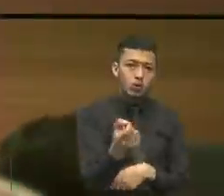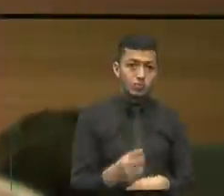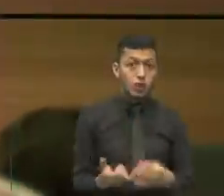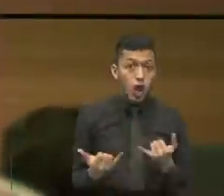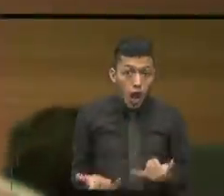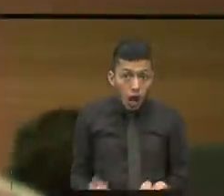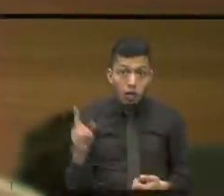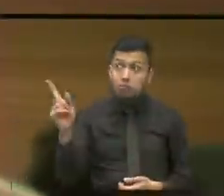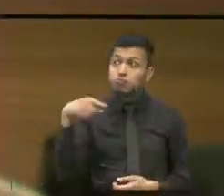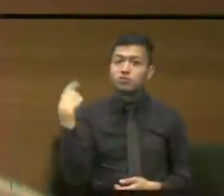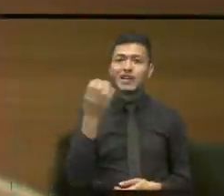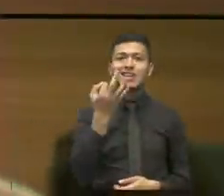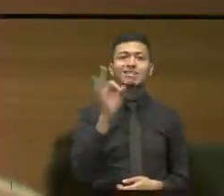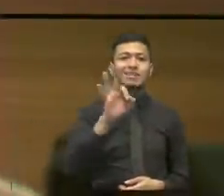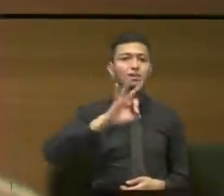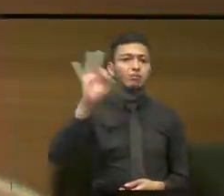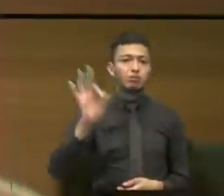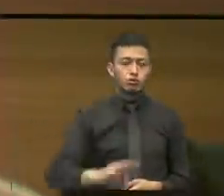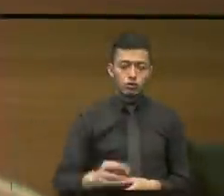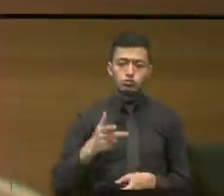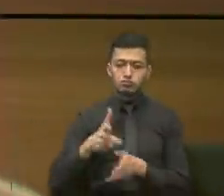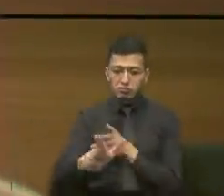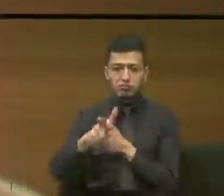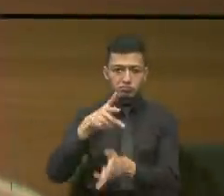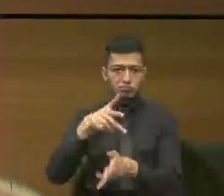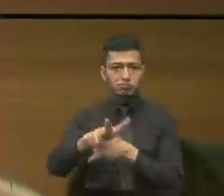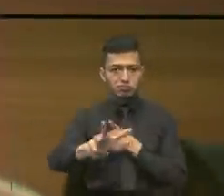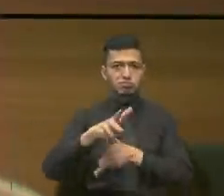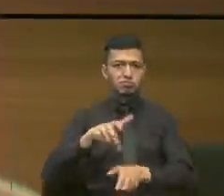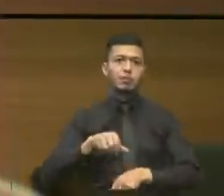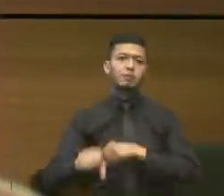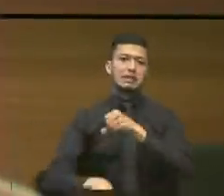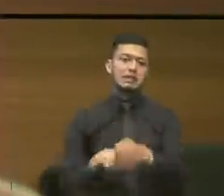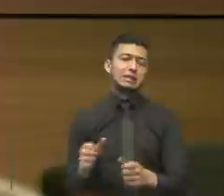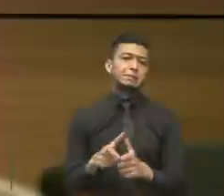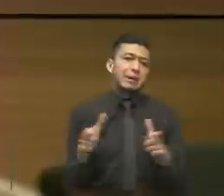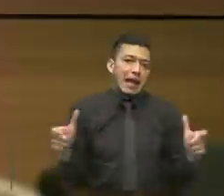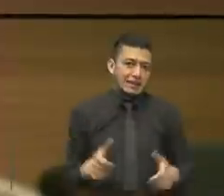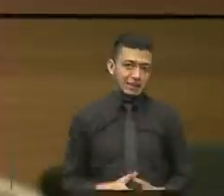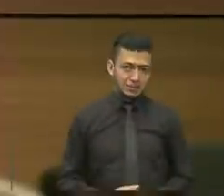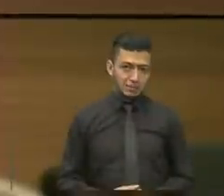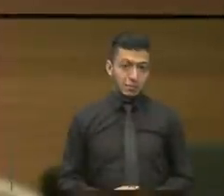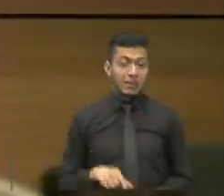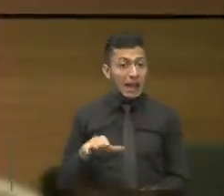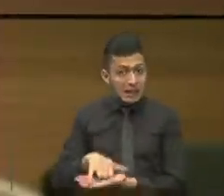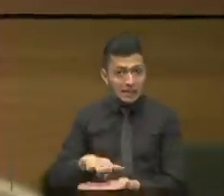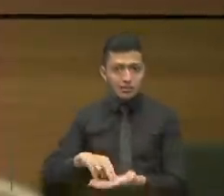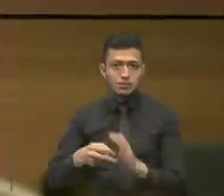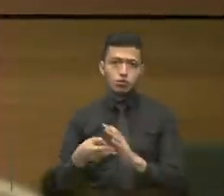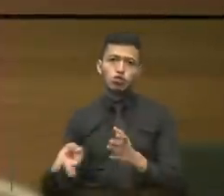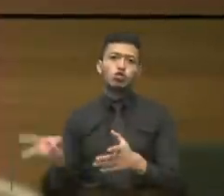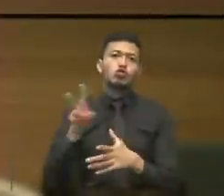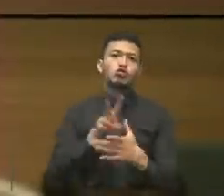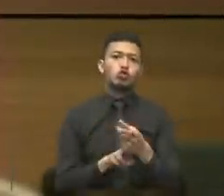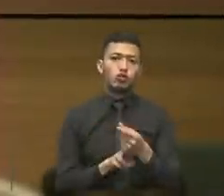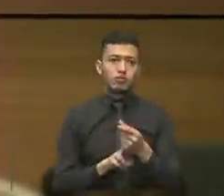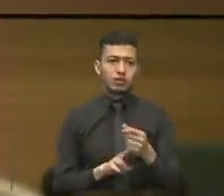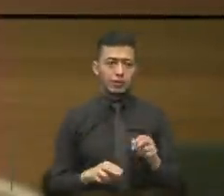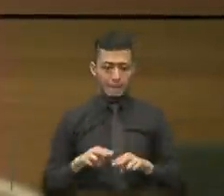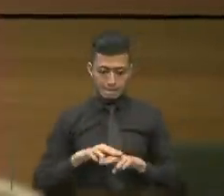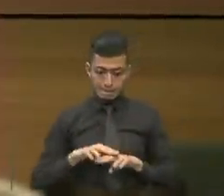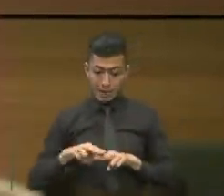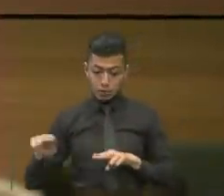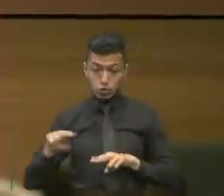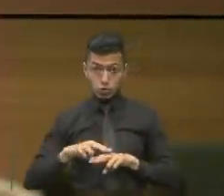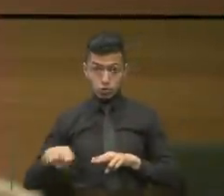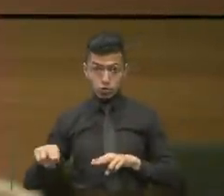el 13% de los viajes de Bogotá se hacen en bicicleta. Eso es, queridos amigos, el doble de los viajes que va a mover la primera línea del metro.